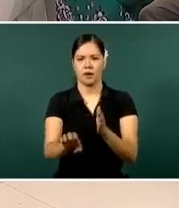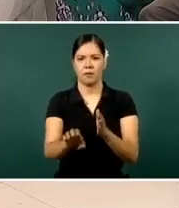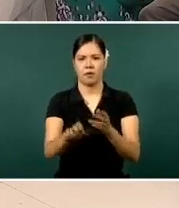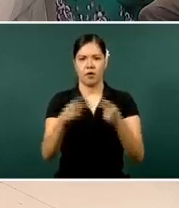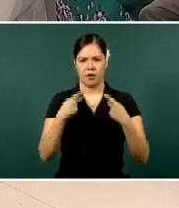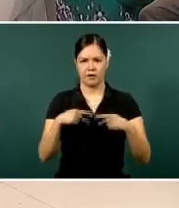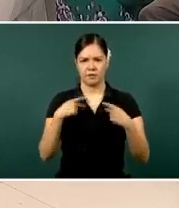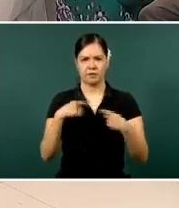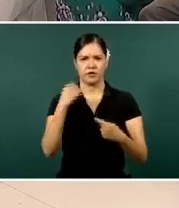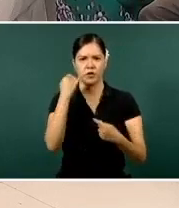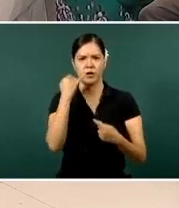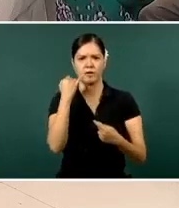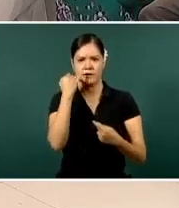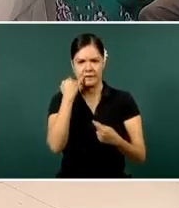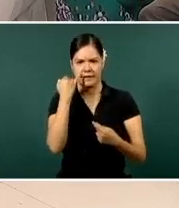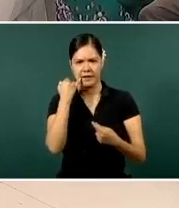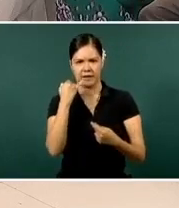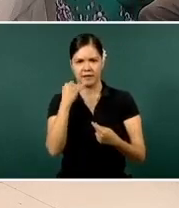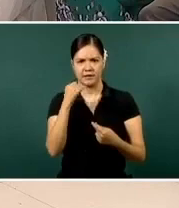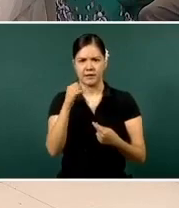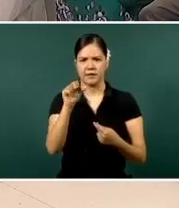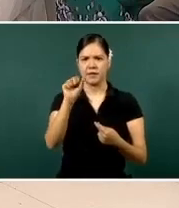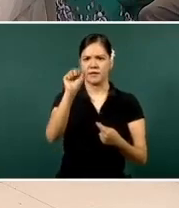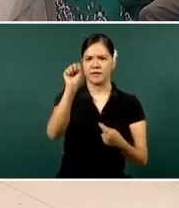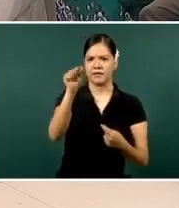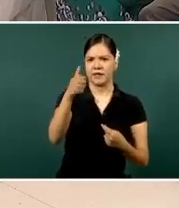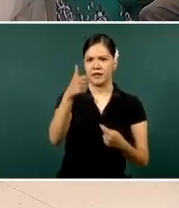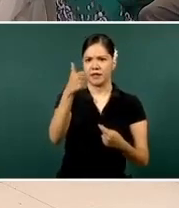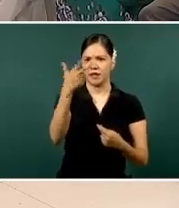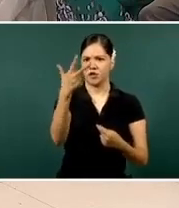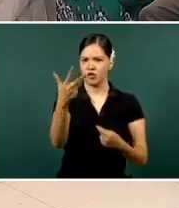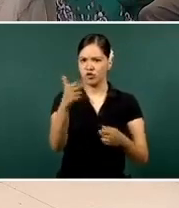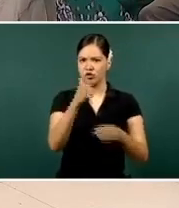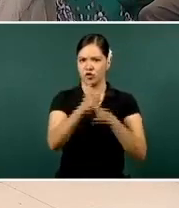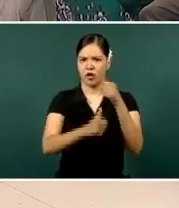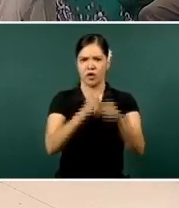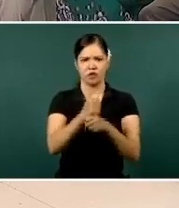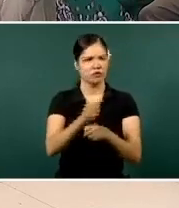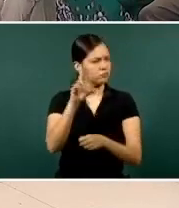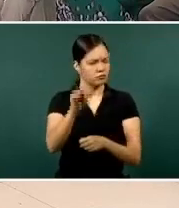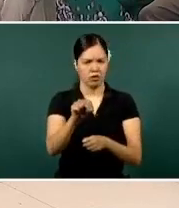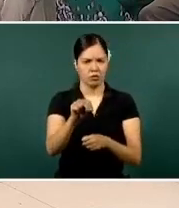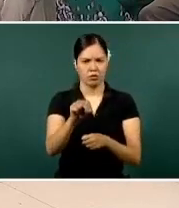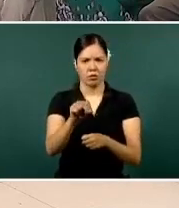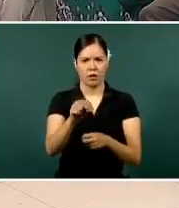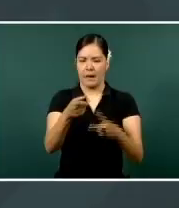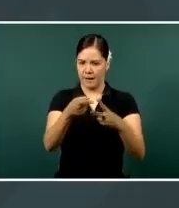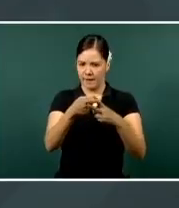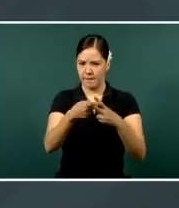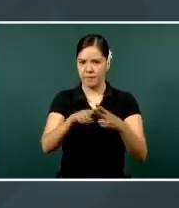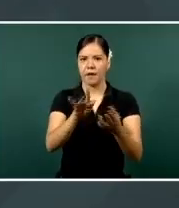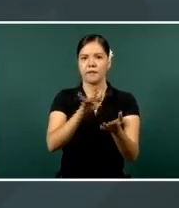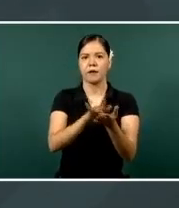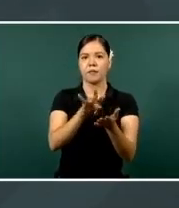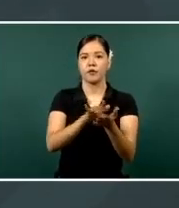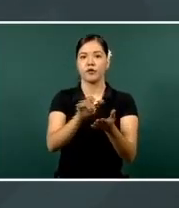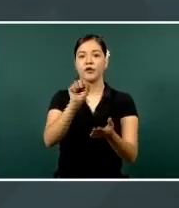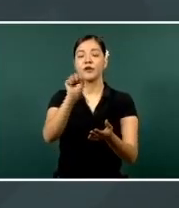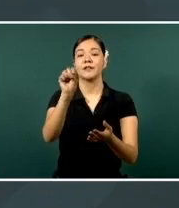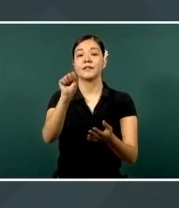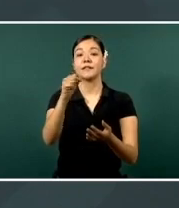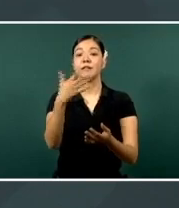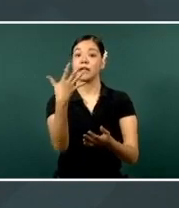partir de los 68 años, es a partir de los 65 años, porque no puede